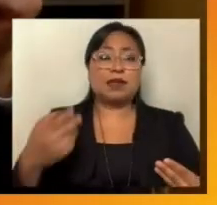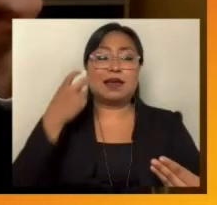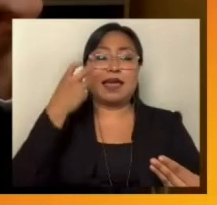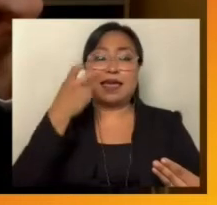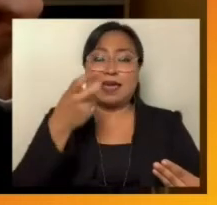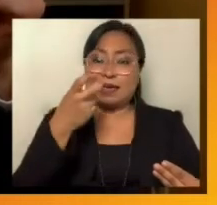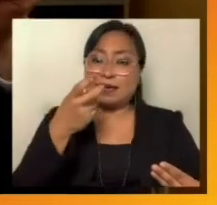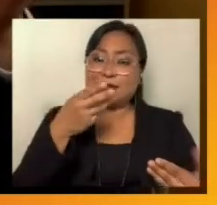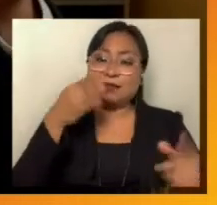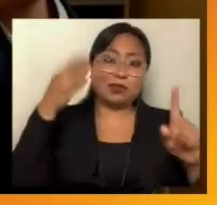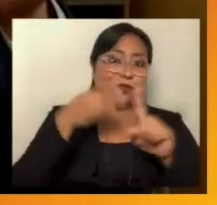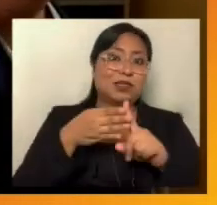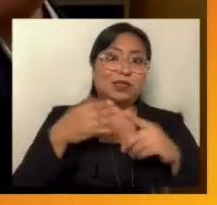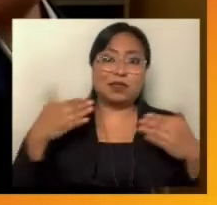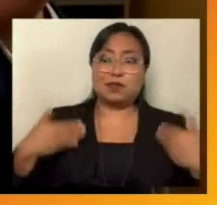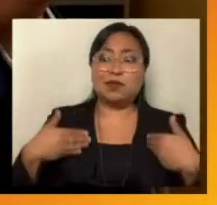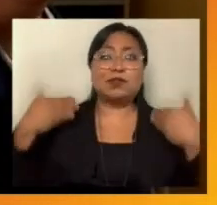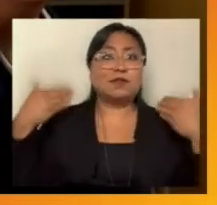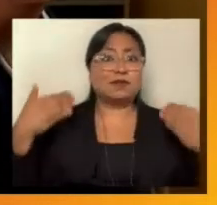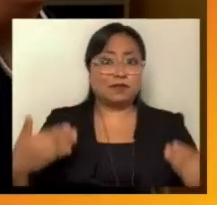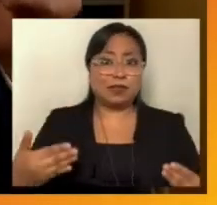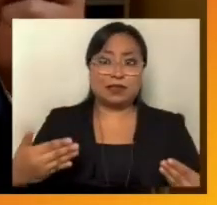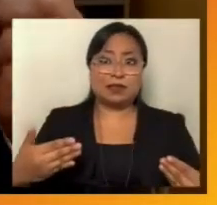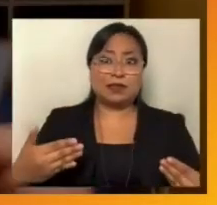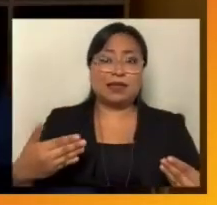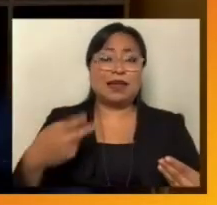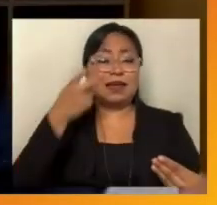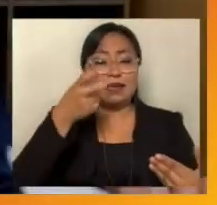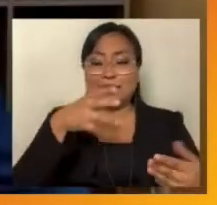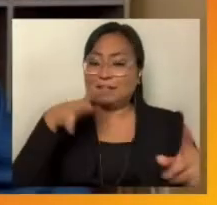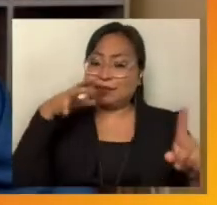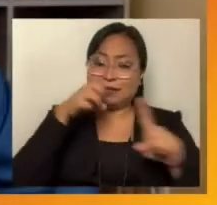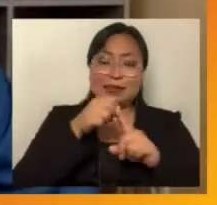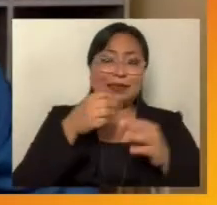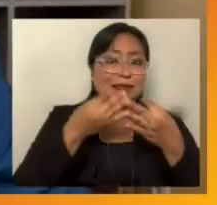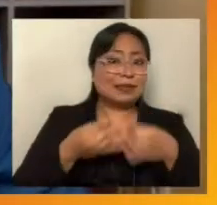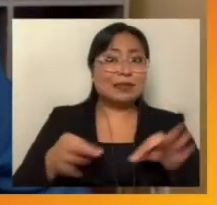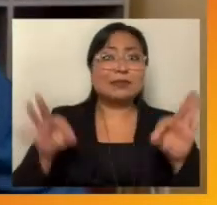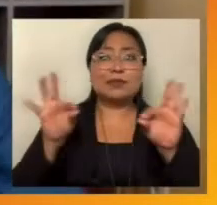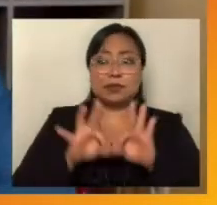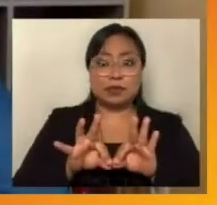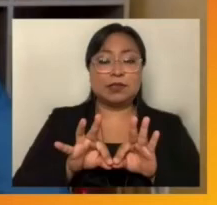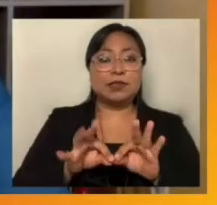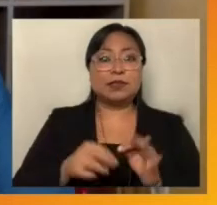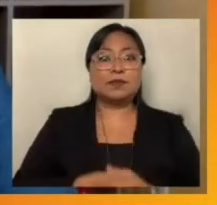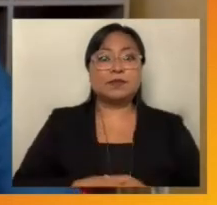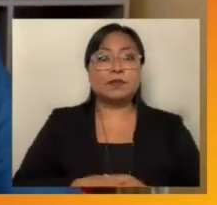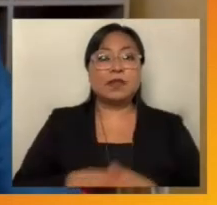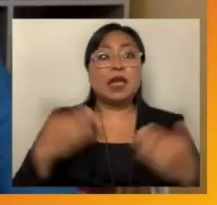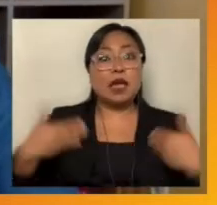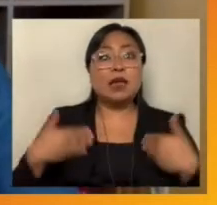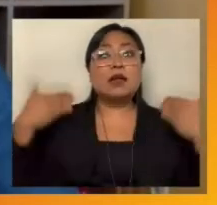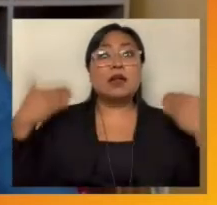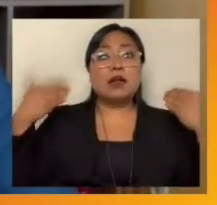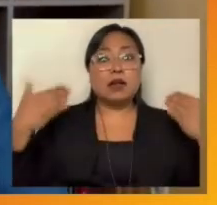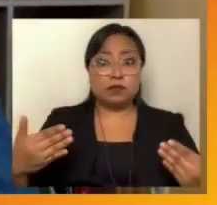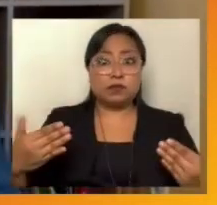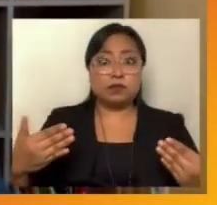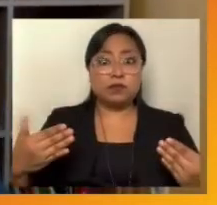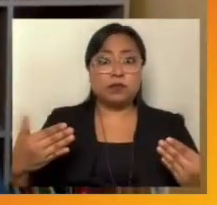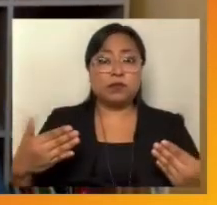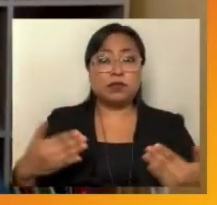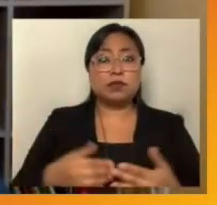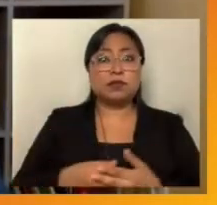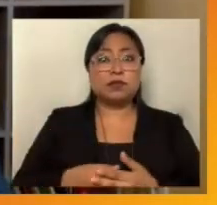confianza. Esta es la clave. Y la confianza es